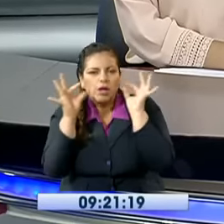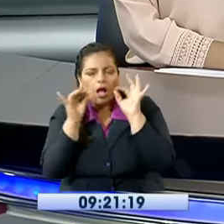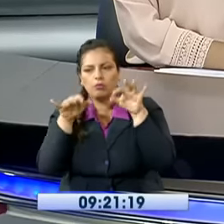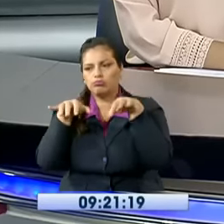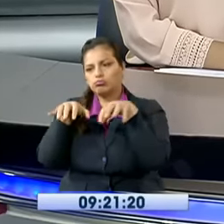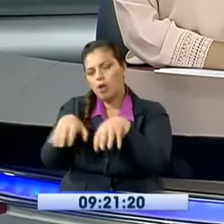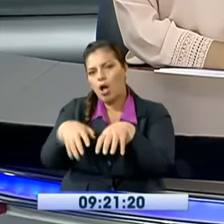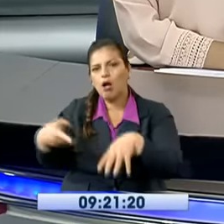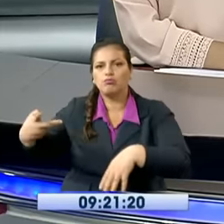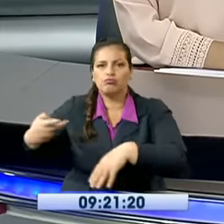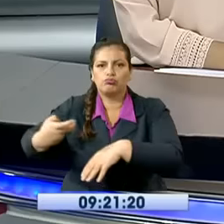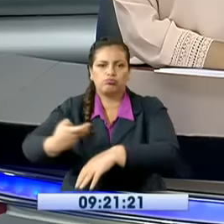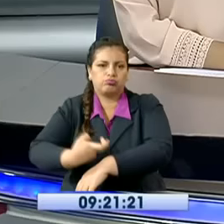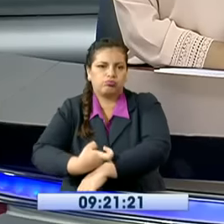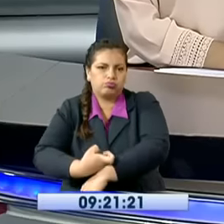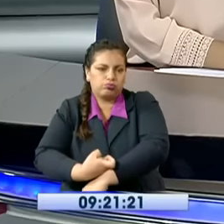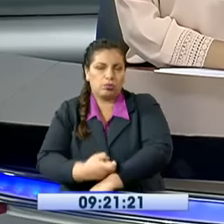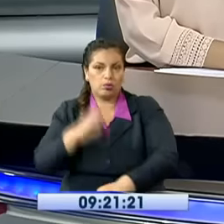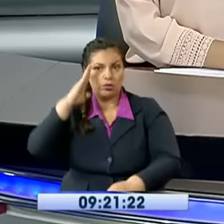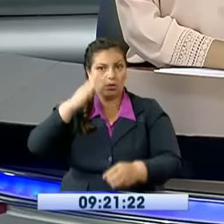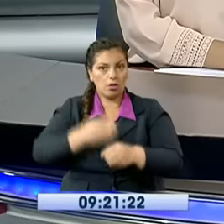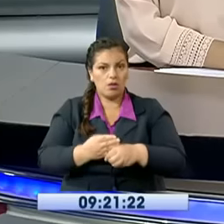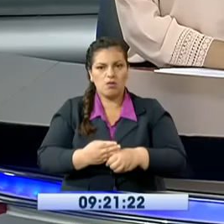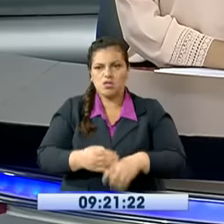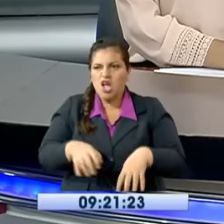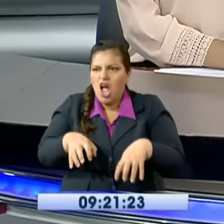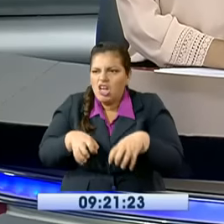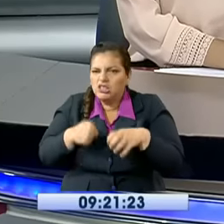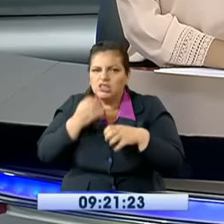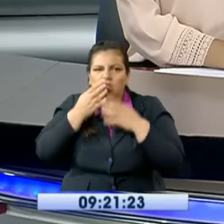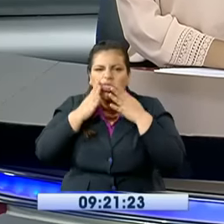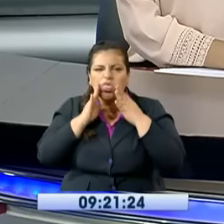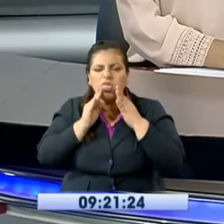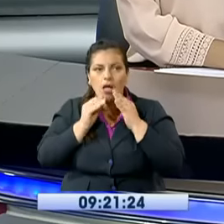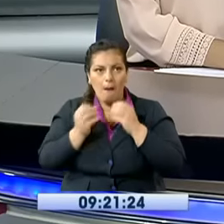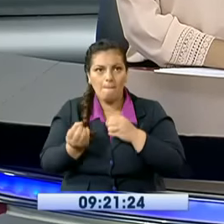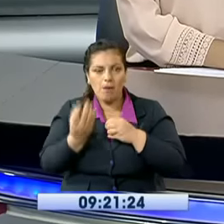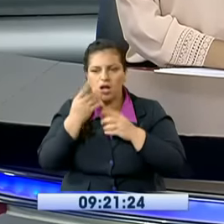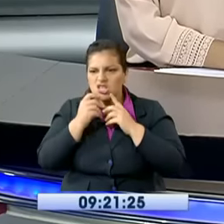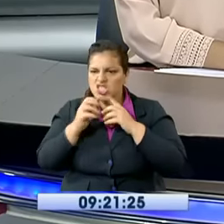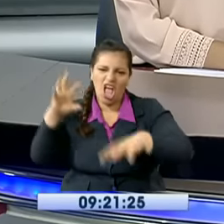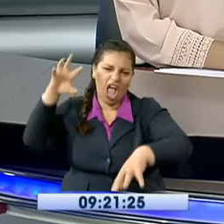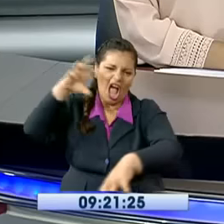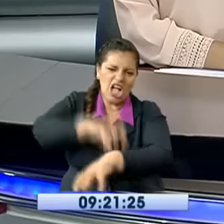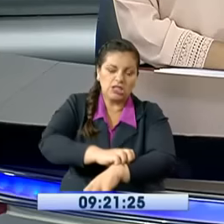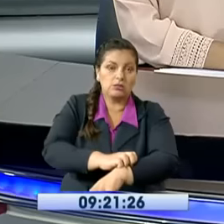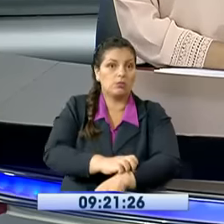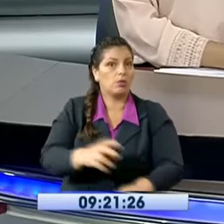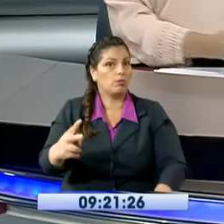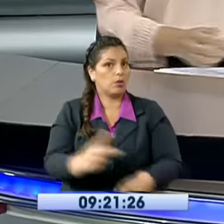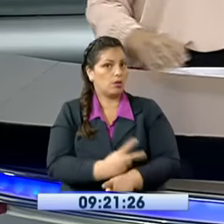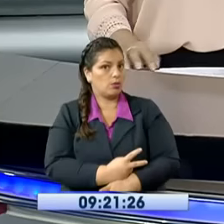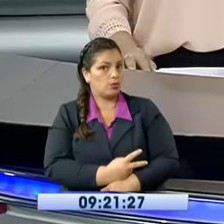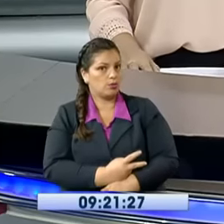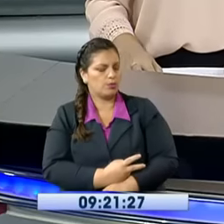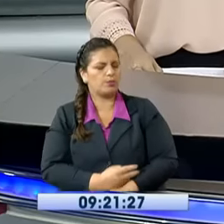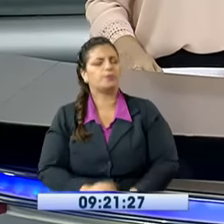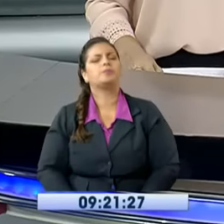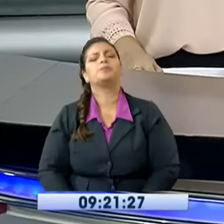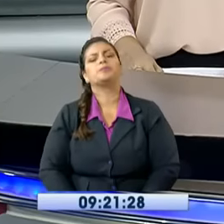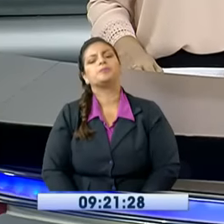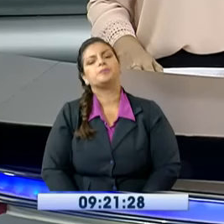de la rabia ataque a las mascotas y, por consiguiente, afectar mortalmente a los seres humanos. Las dosis estarán